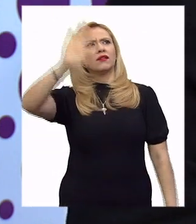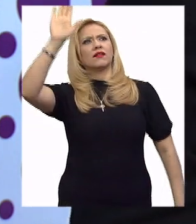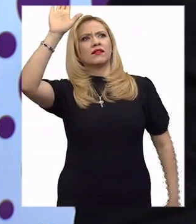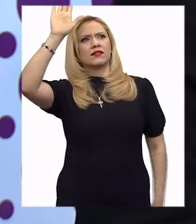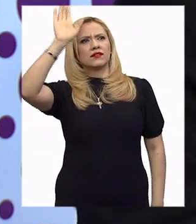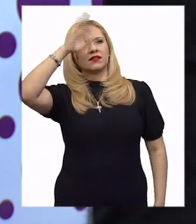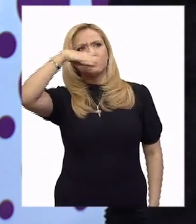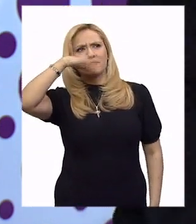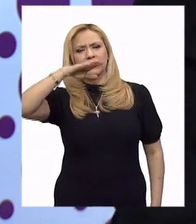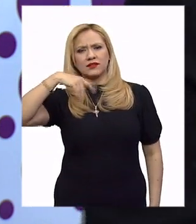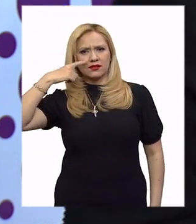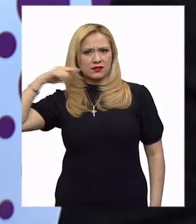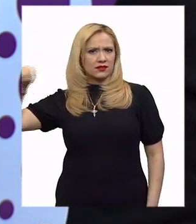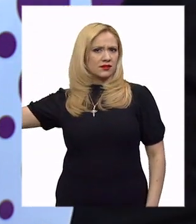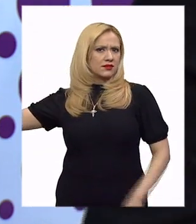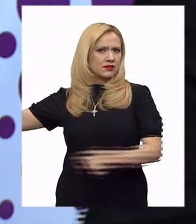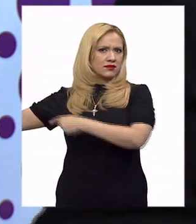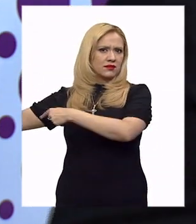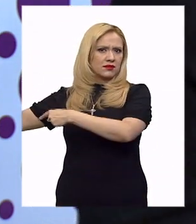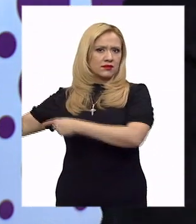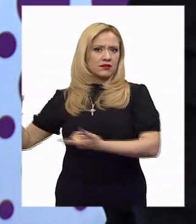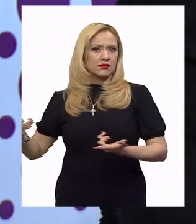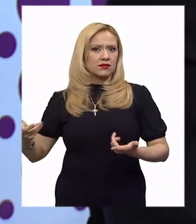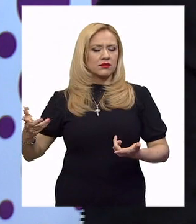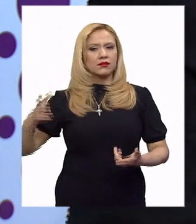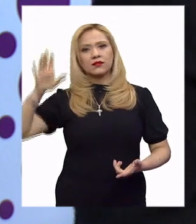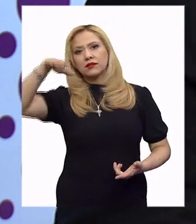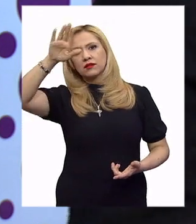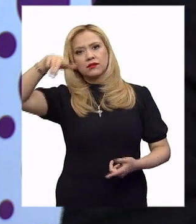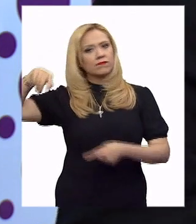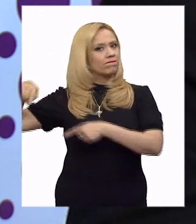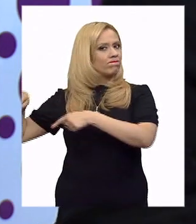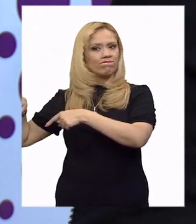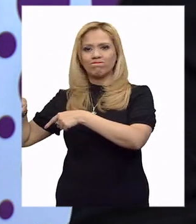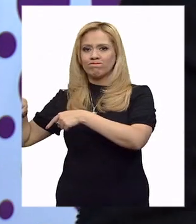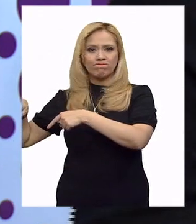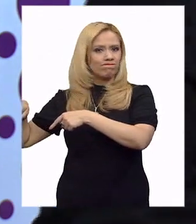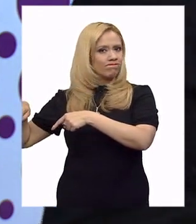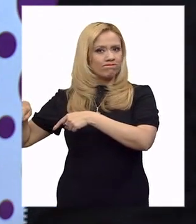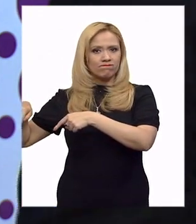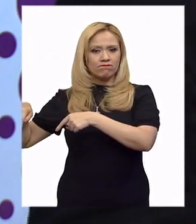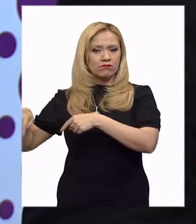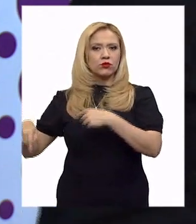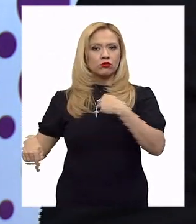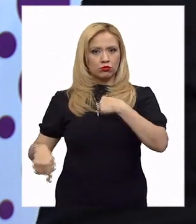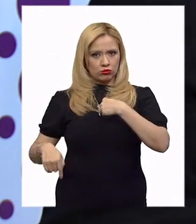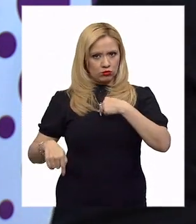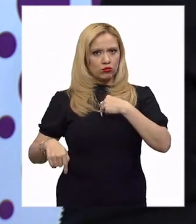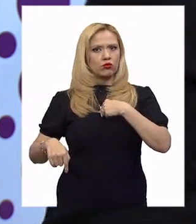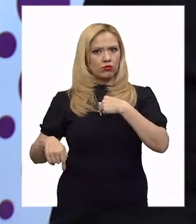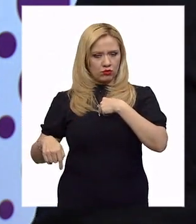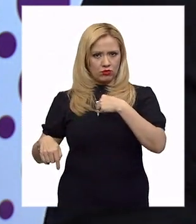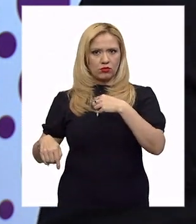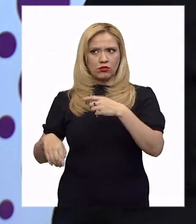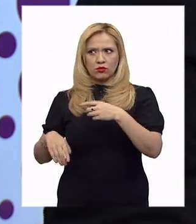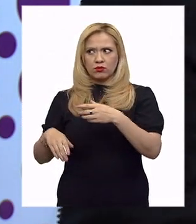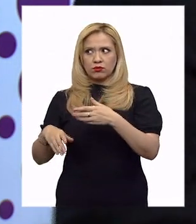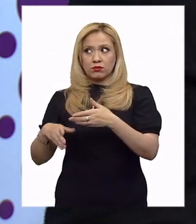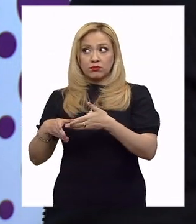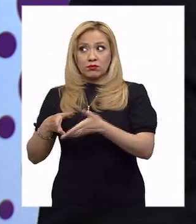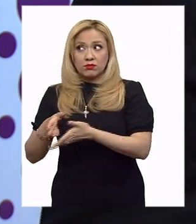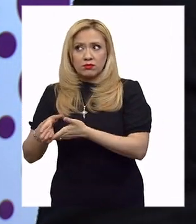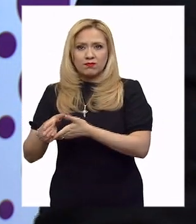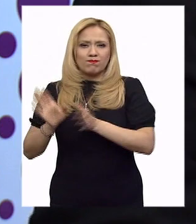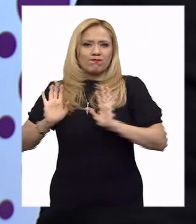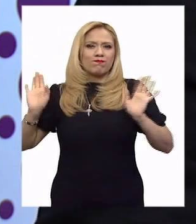dicho, hey, aquí está pasando? Porque has dicho, hey, esto no es mi problema. Claro. A mí, yo si voy aquí, me meto en un problema y no quiero